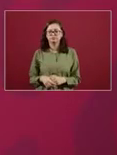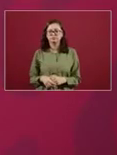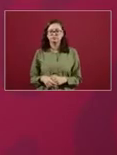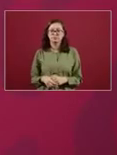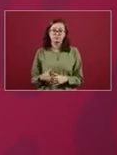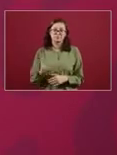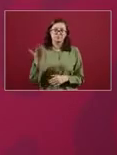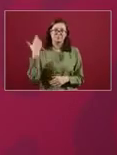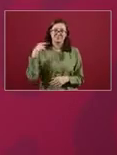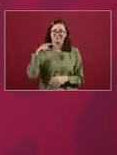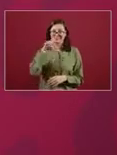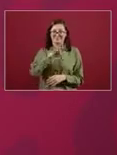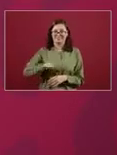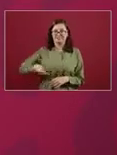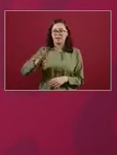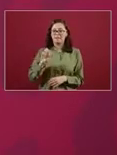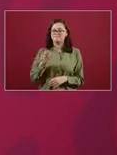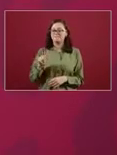Bartolomé de las Casas,